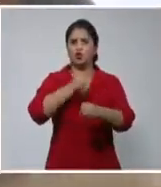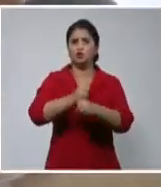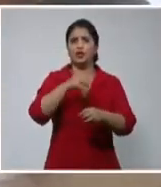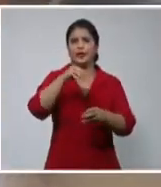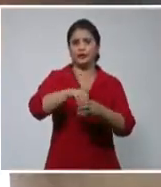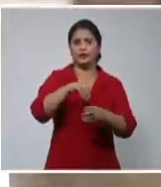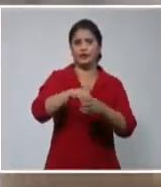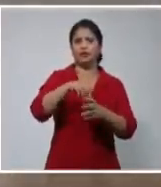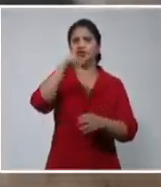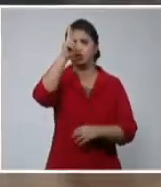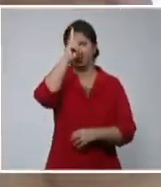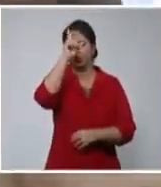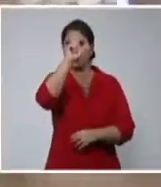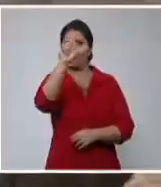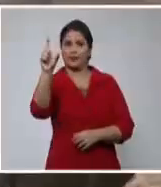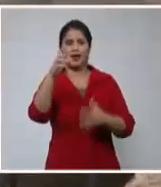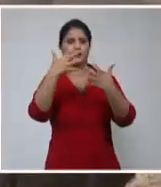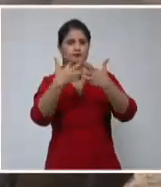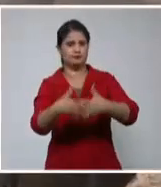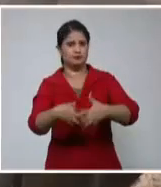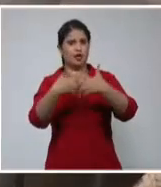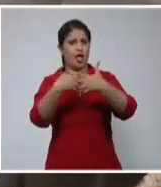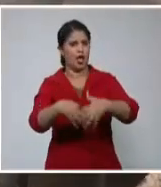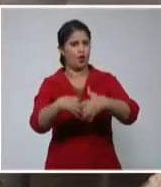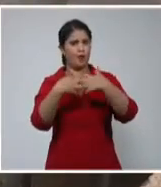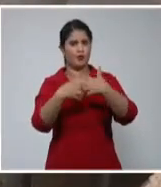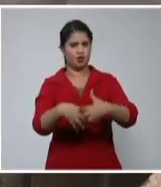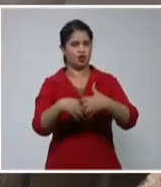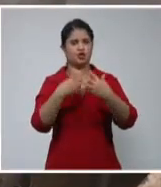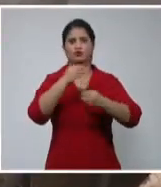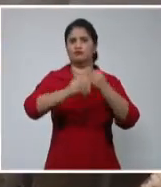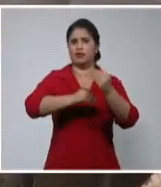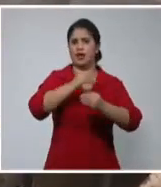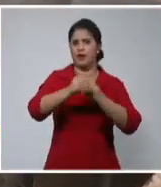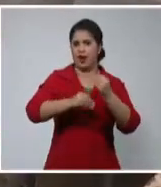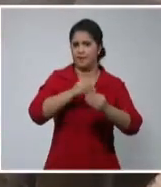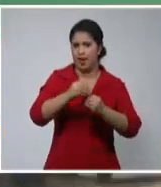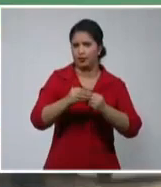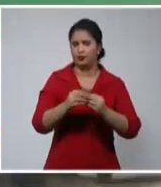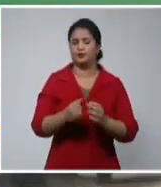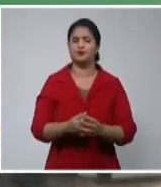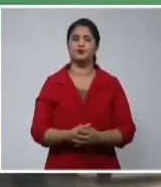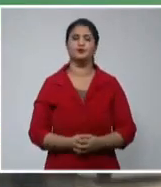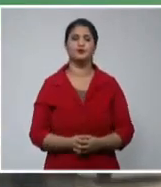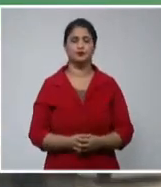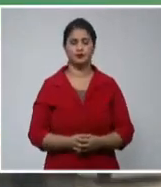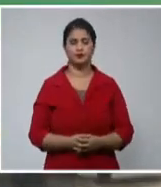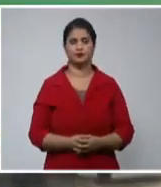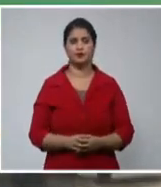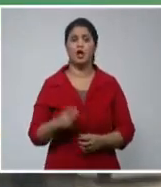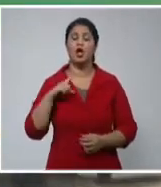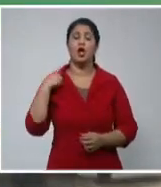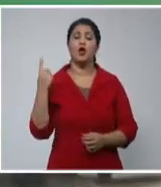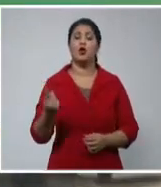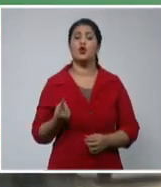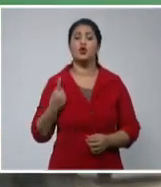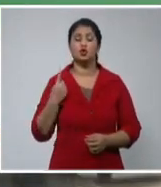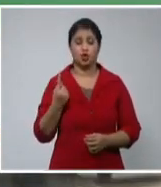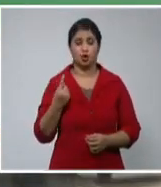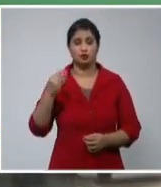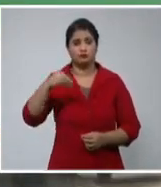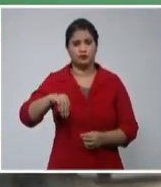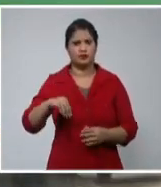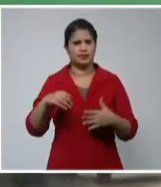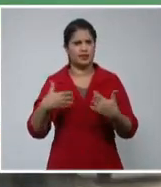producto almacenado, situación que se resuelve con estrategias de la estación de carga provincial. Hemos decidido que la parte